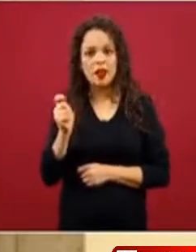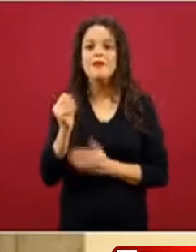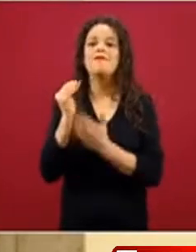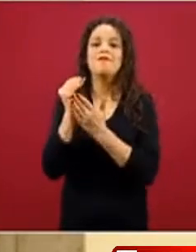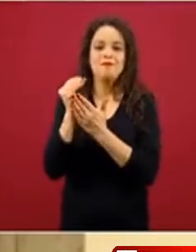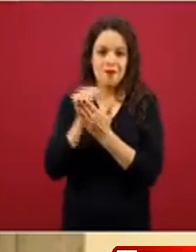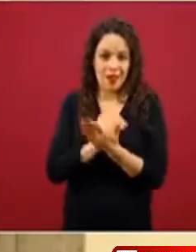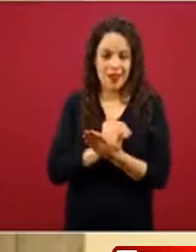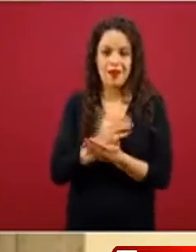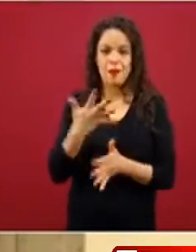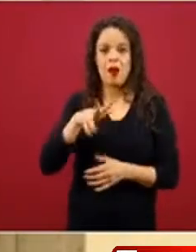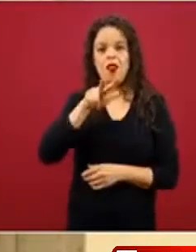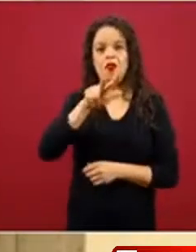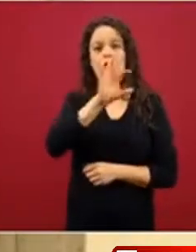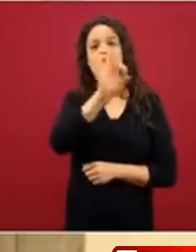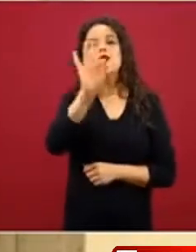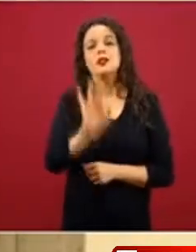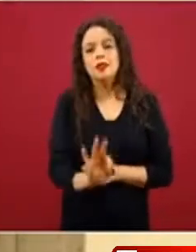menor, 18%.